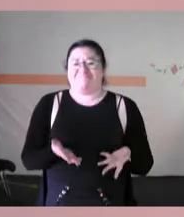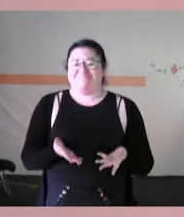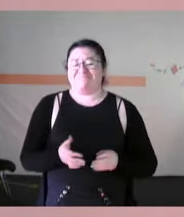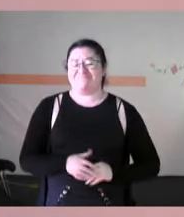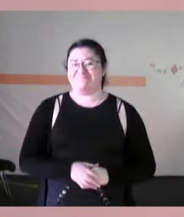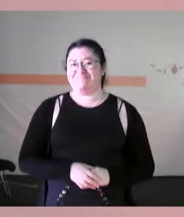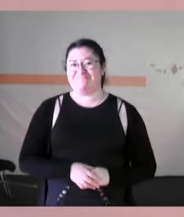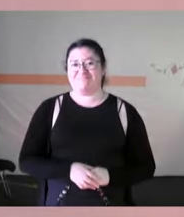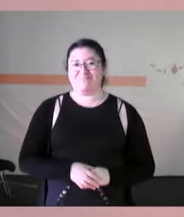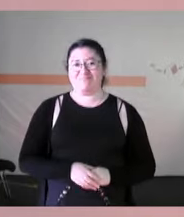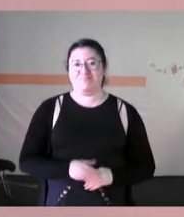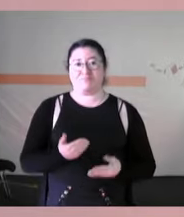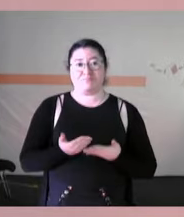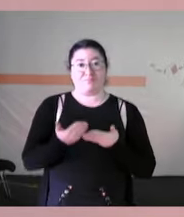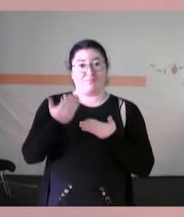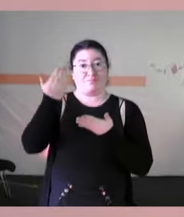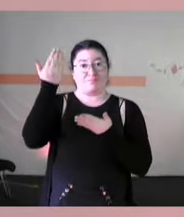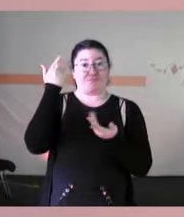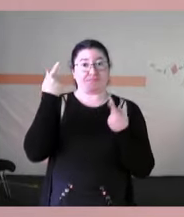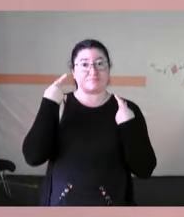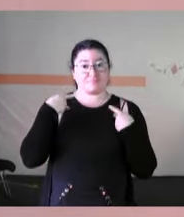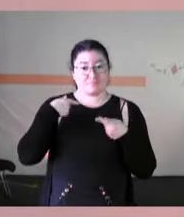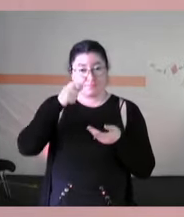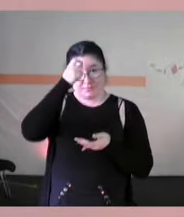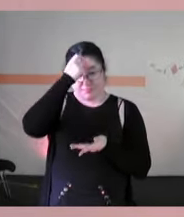no la decían los escritores.